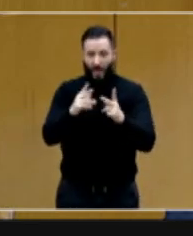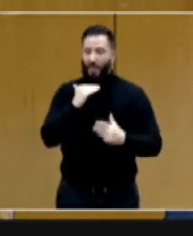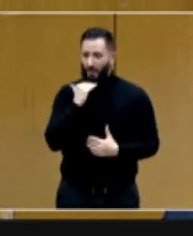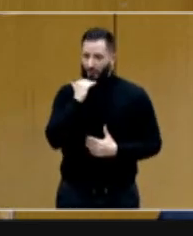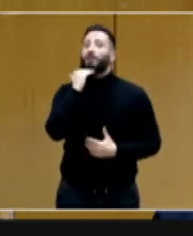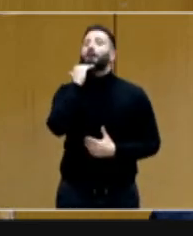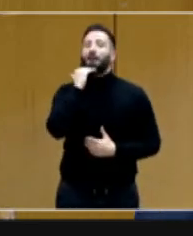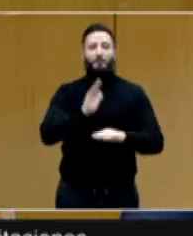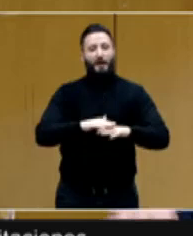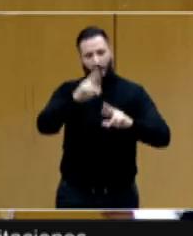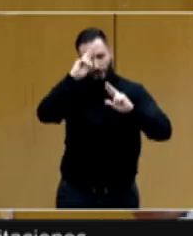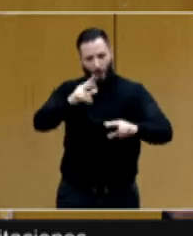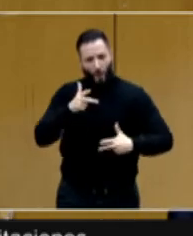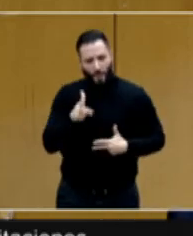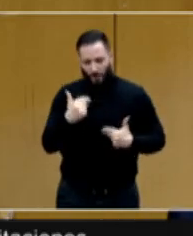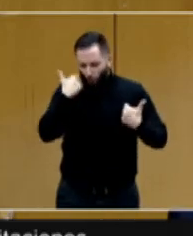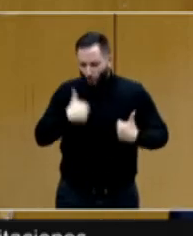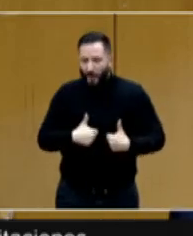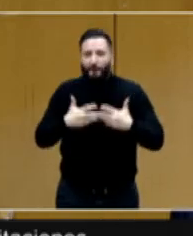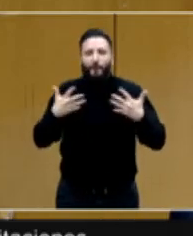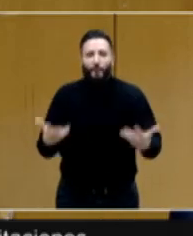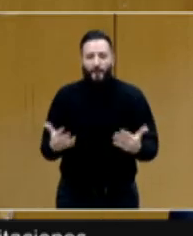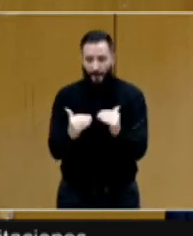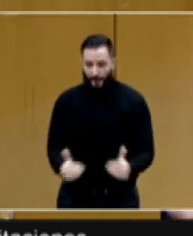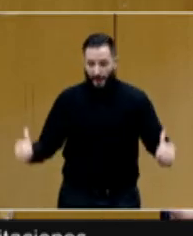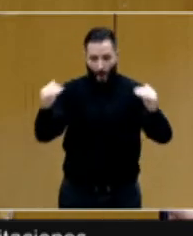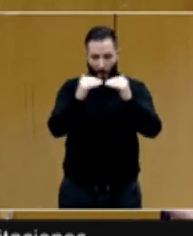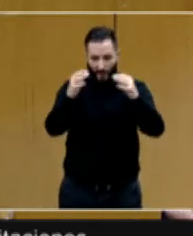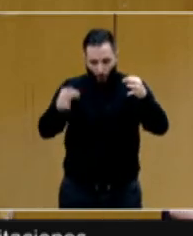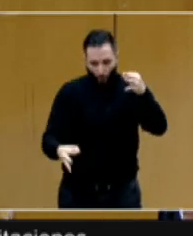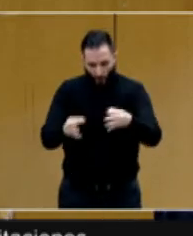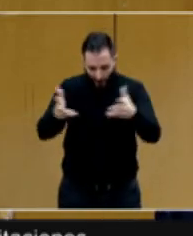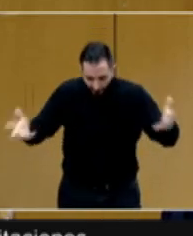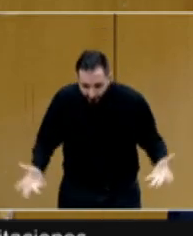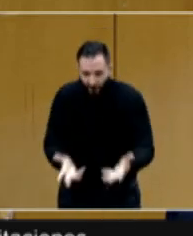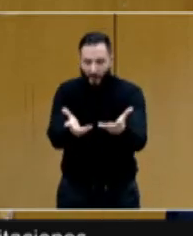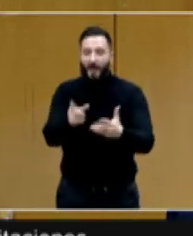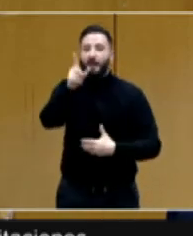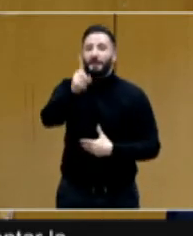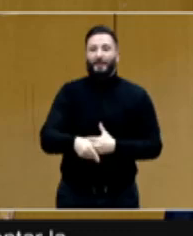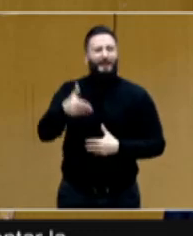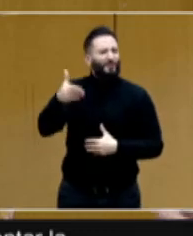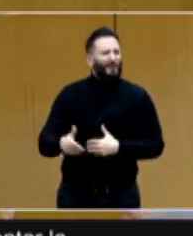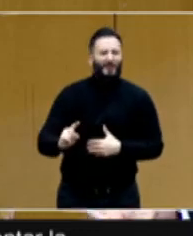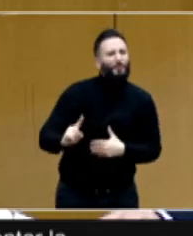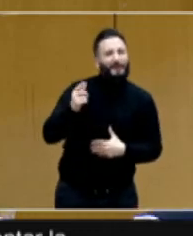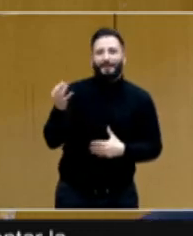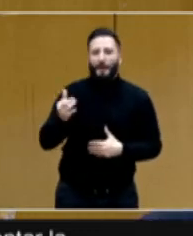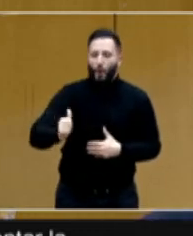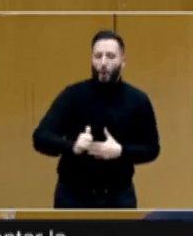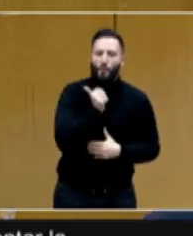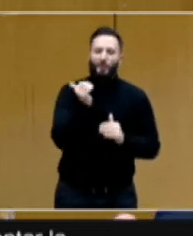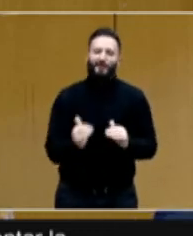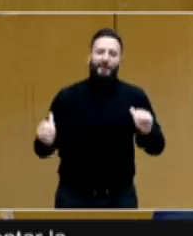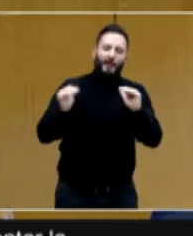Derechos Humanos es fomentar la igualdad jurídica y lo que es más importante la igualdad de oportunidades la igualdad oportunidades y